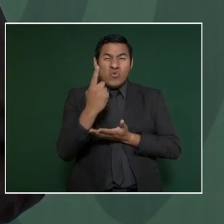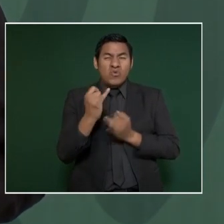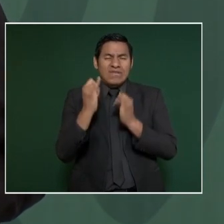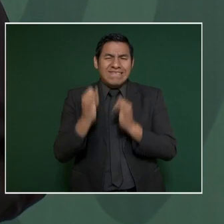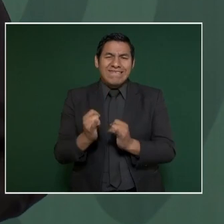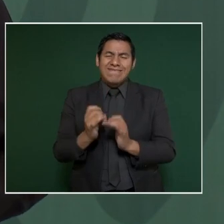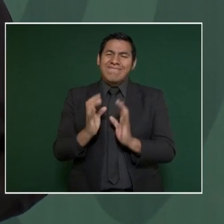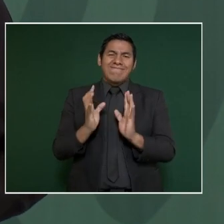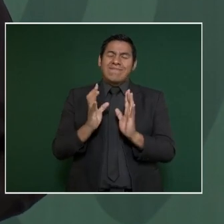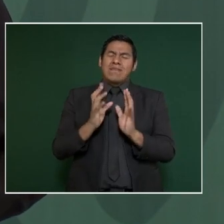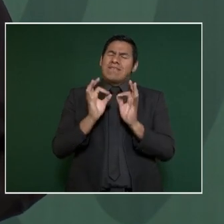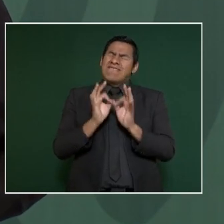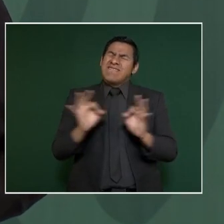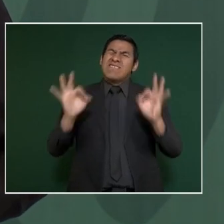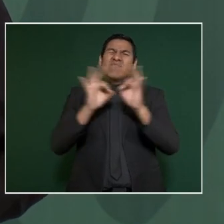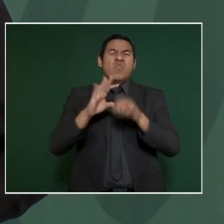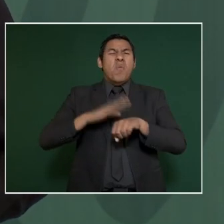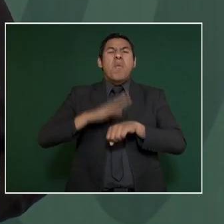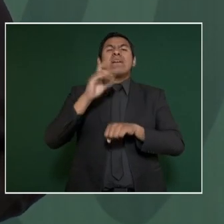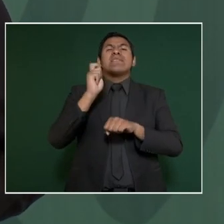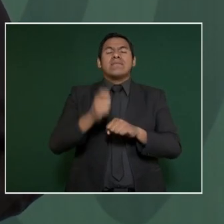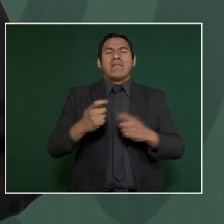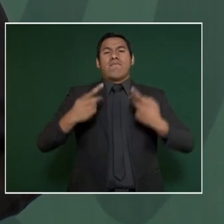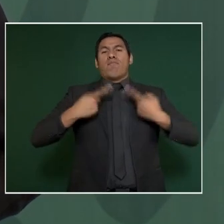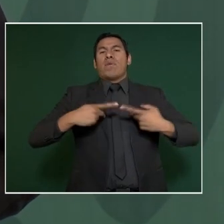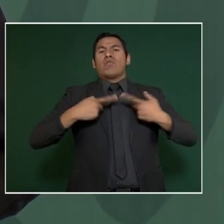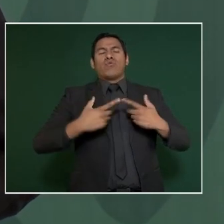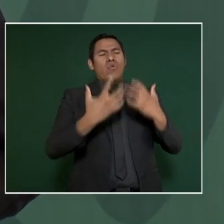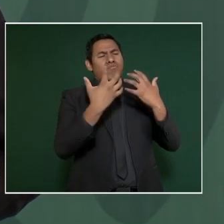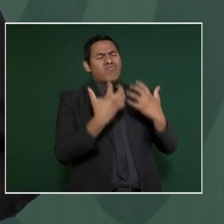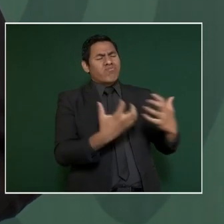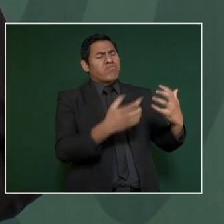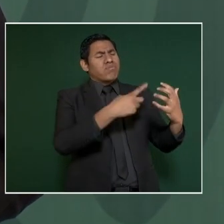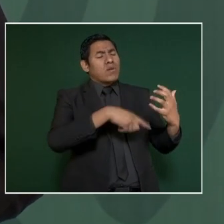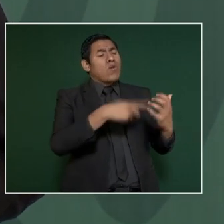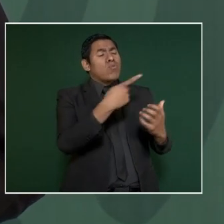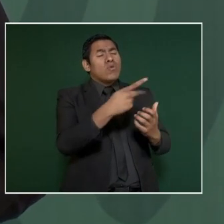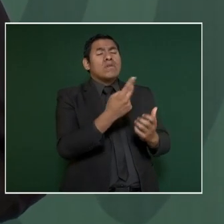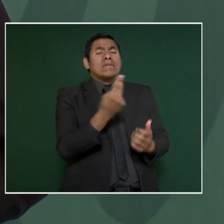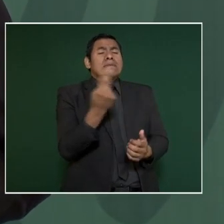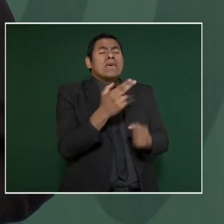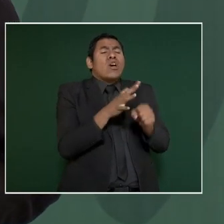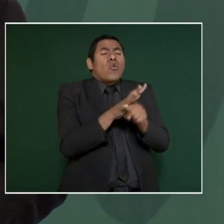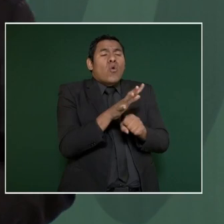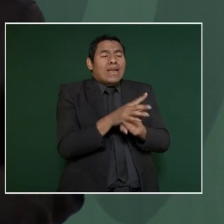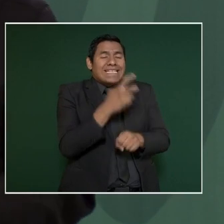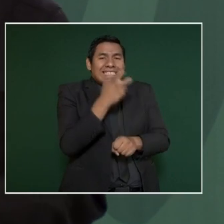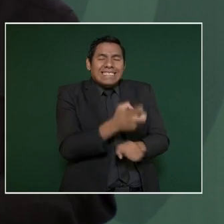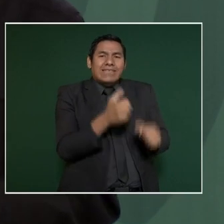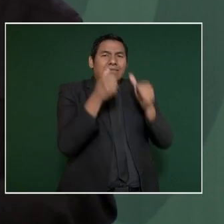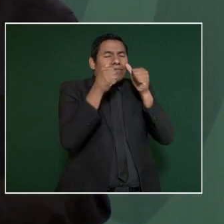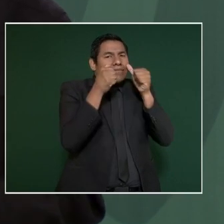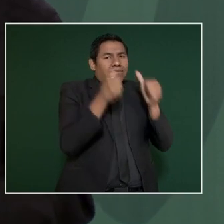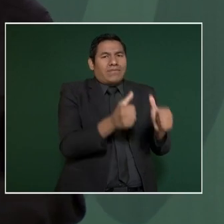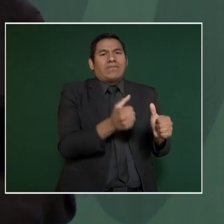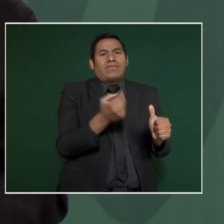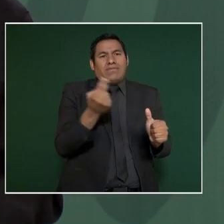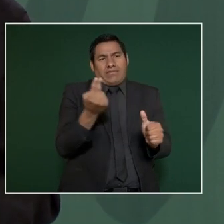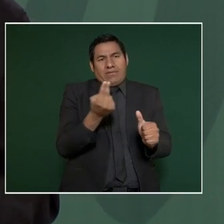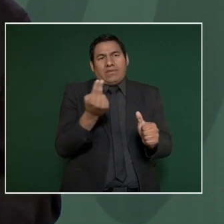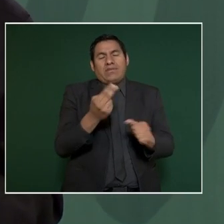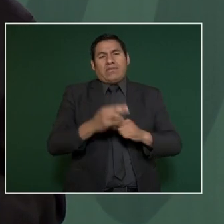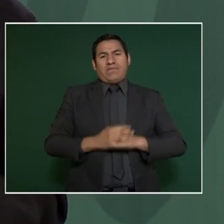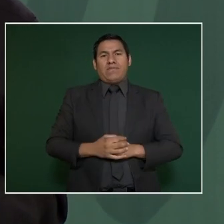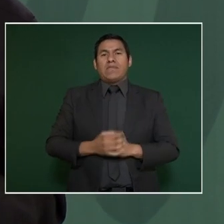del pueblo el interés de la colectividad también la garita